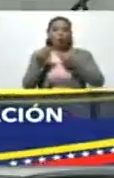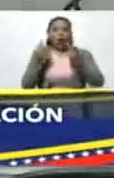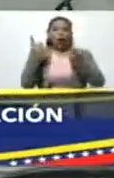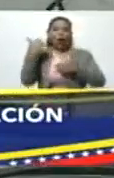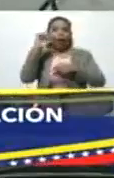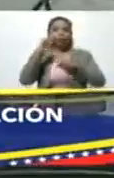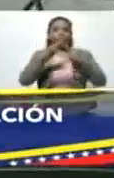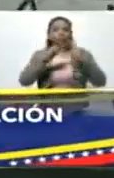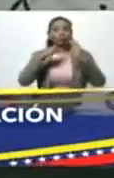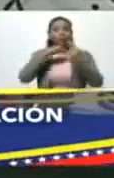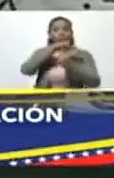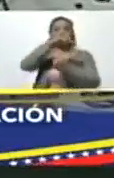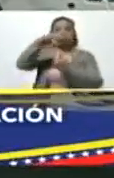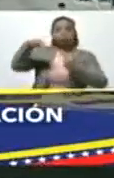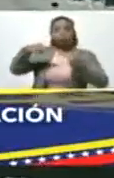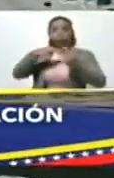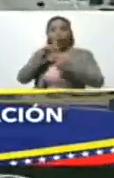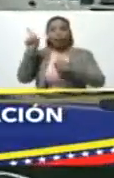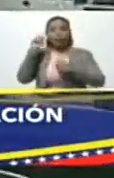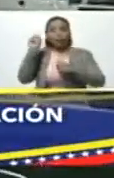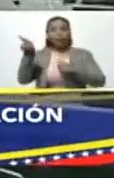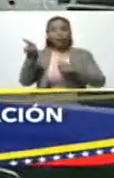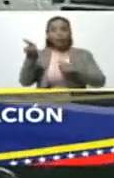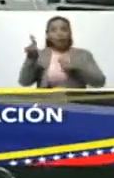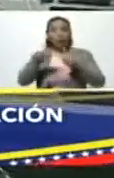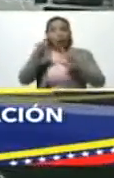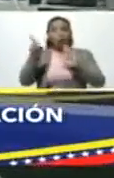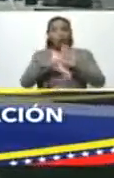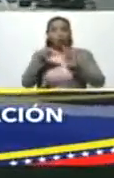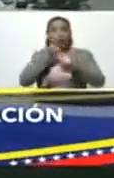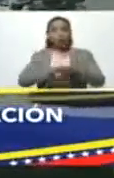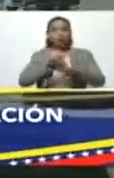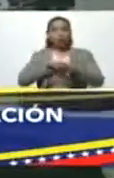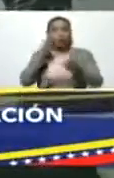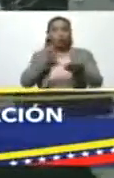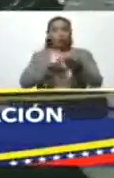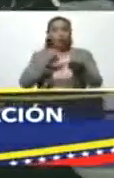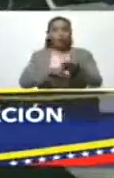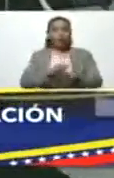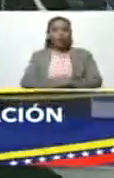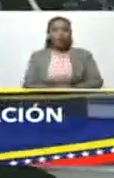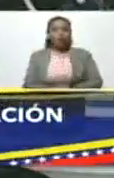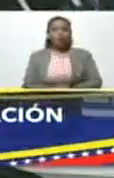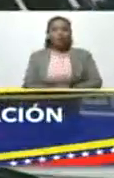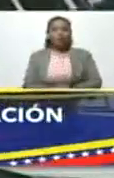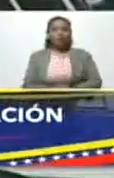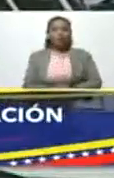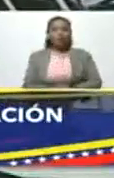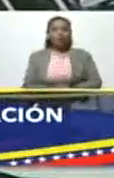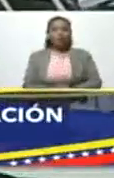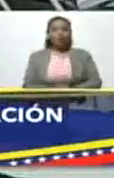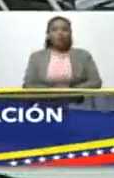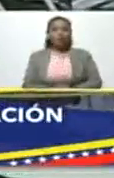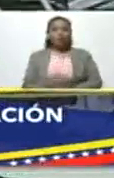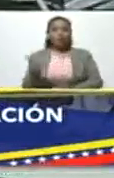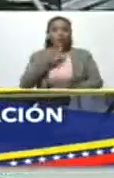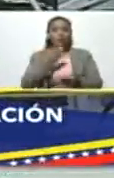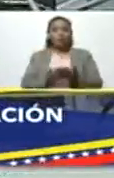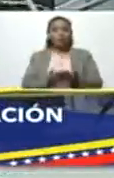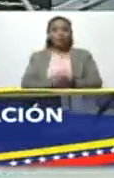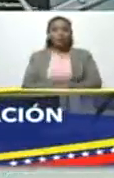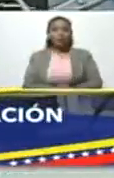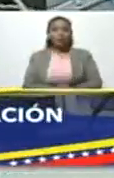base de datos. Esta trayectoria es completamente en tiempo real y el sistema permite seleccionar el satélite que se va a hacer el